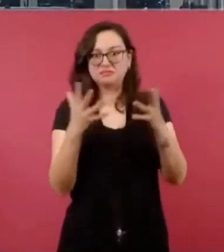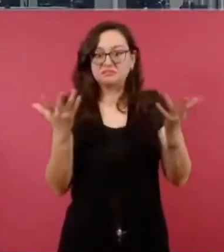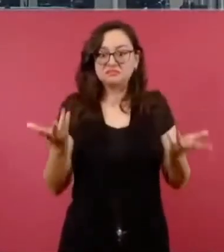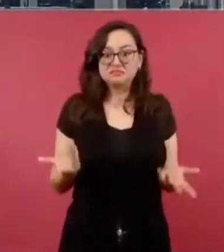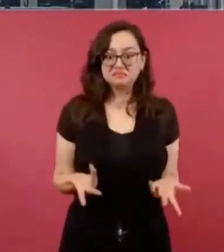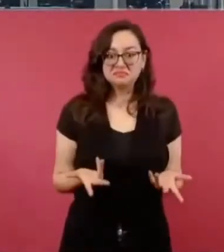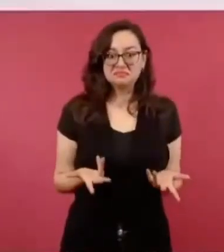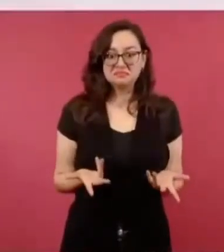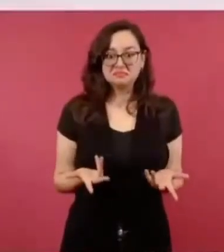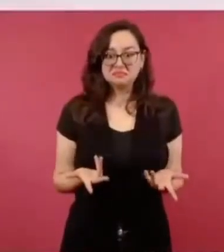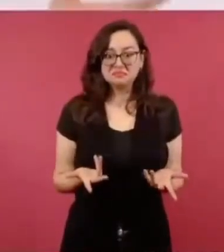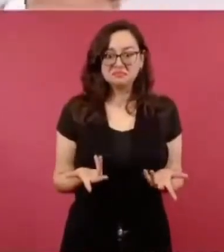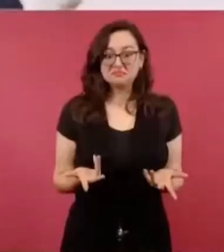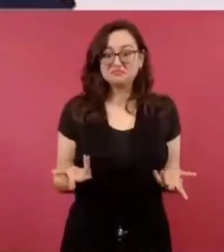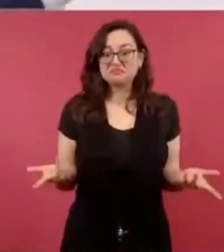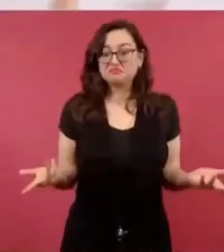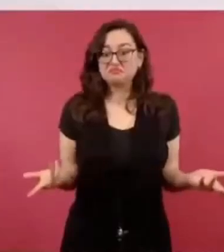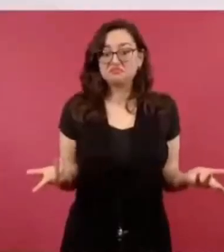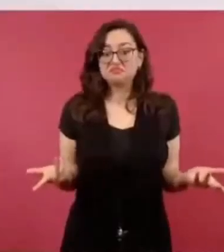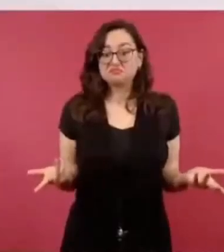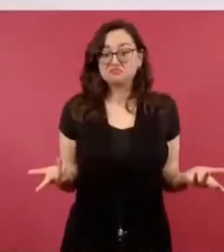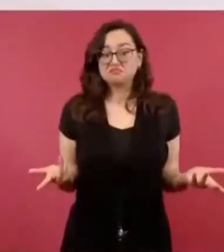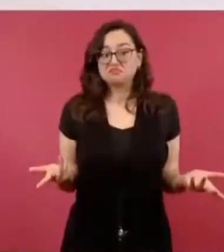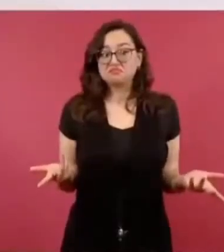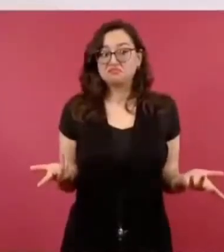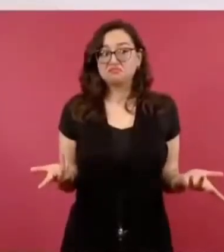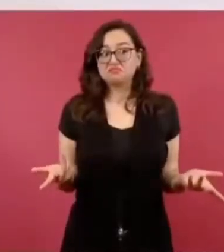hecho es la asamblea,